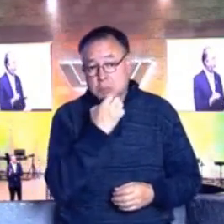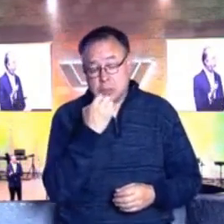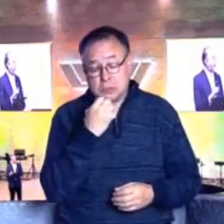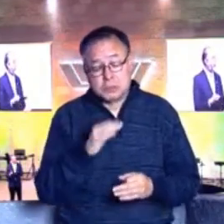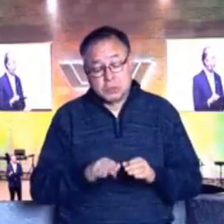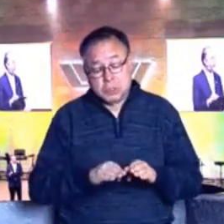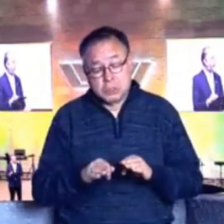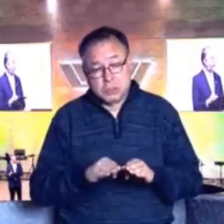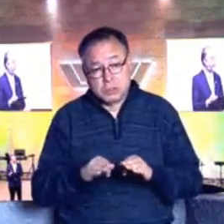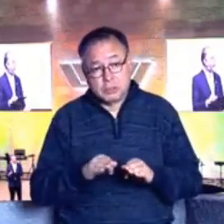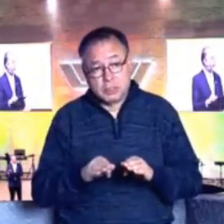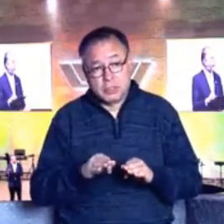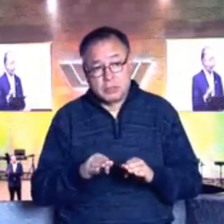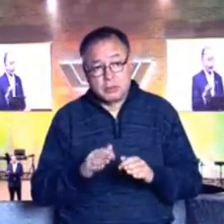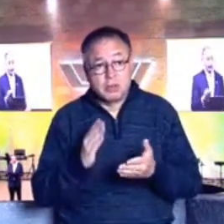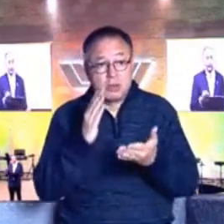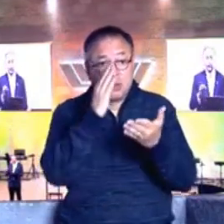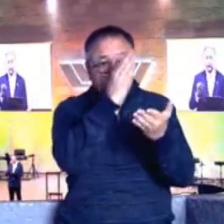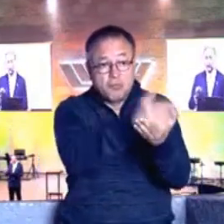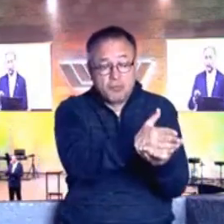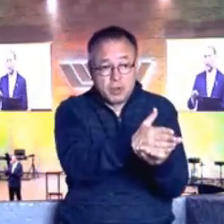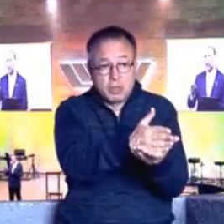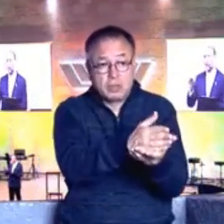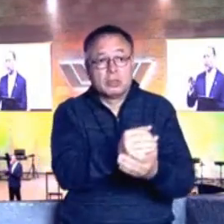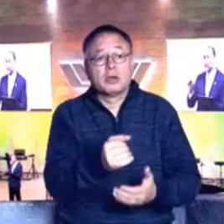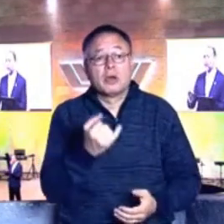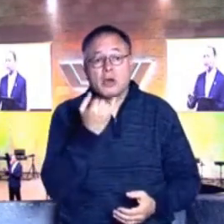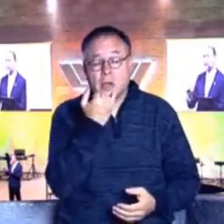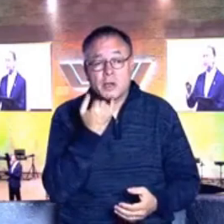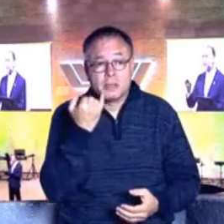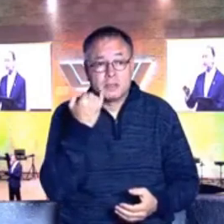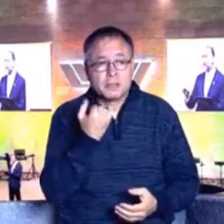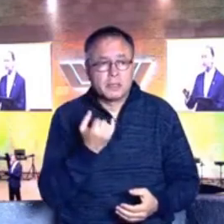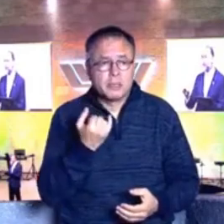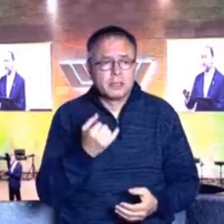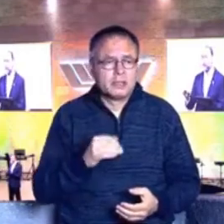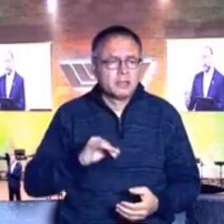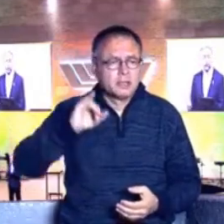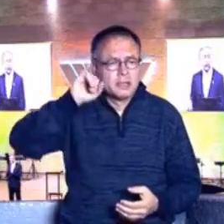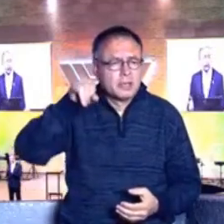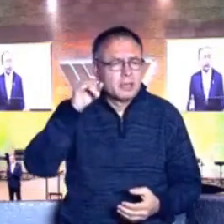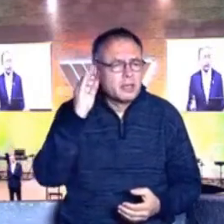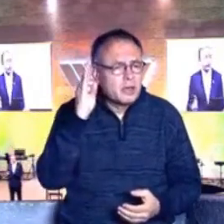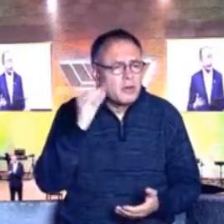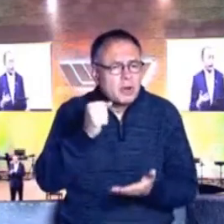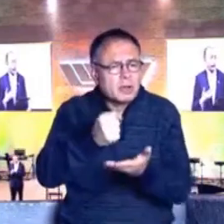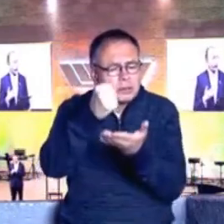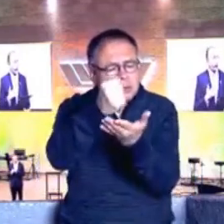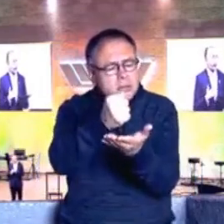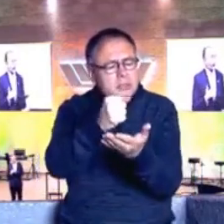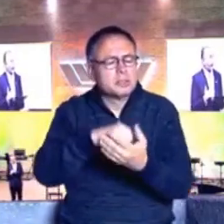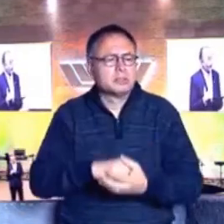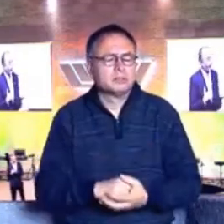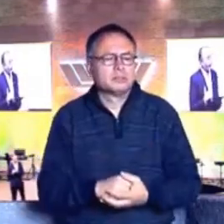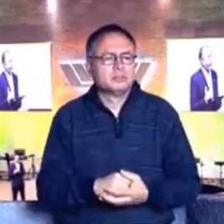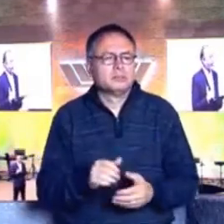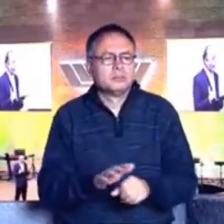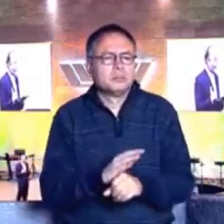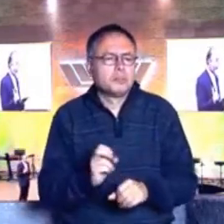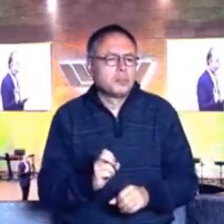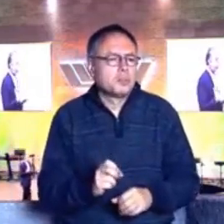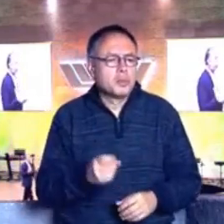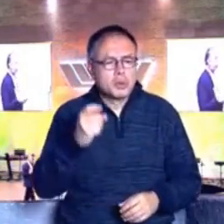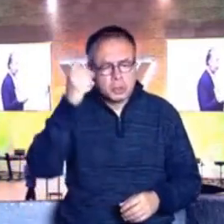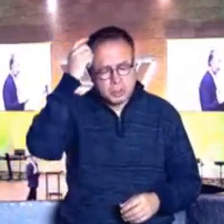estuvo en Israel y dio testimonio Jehová yé por qué porque Dios no necesita dinero